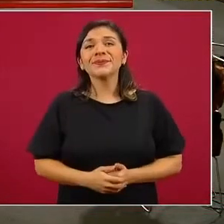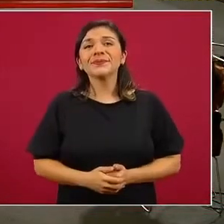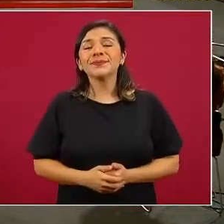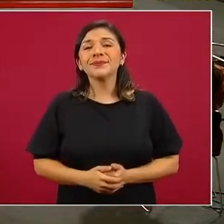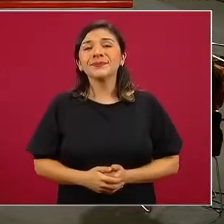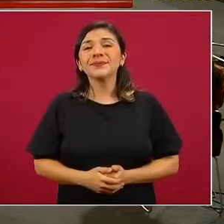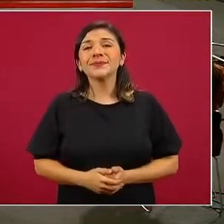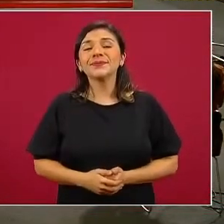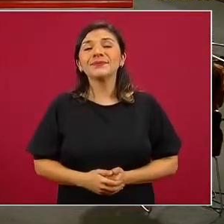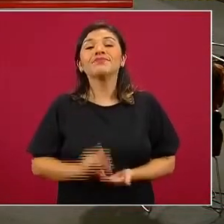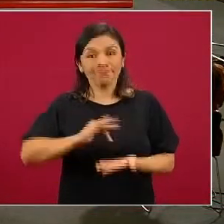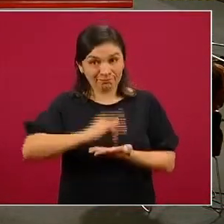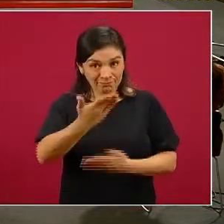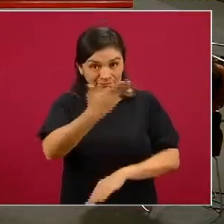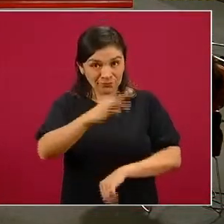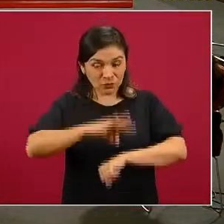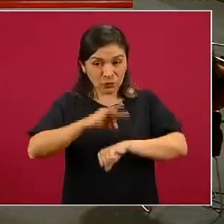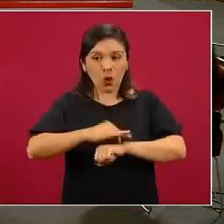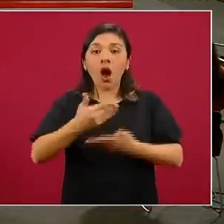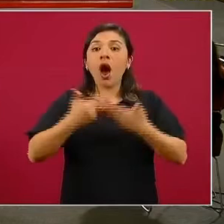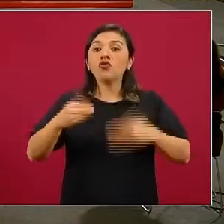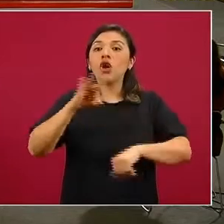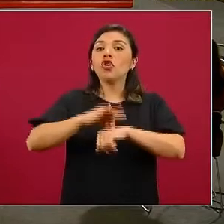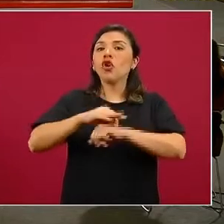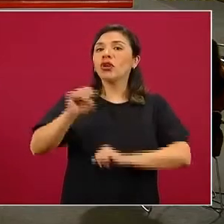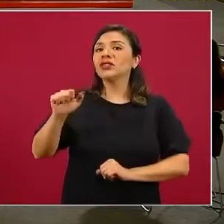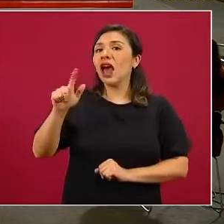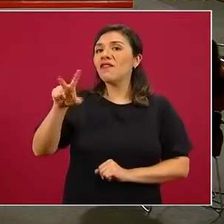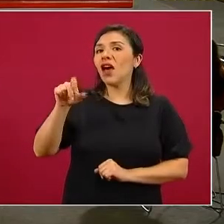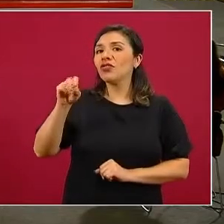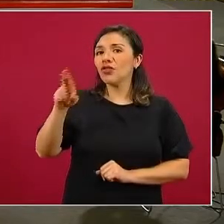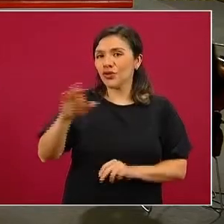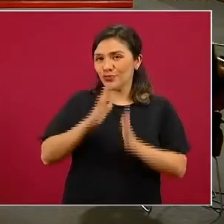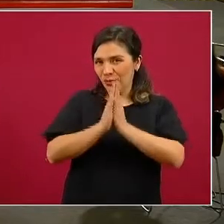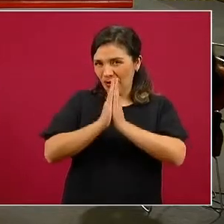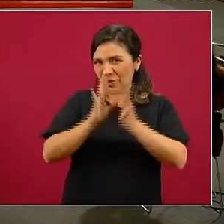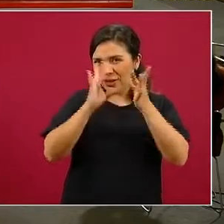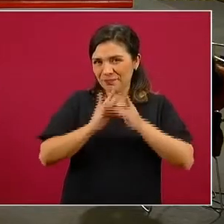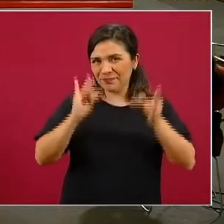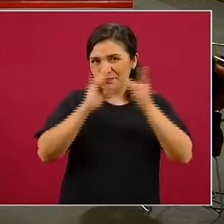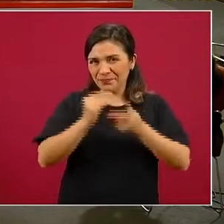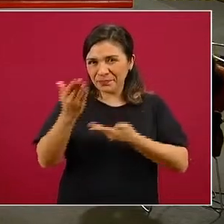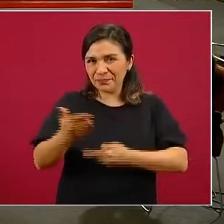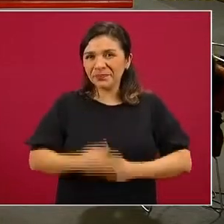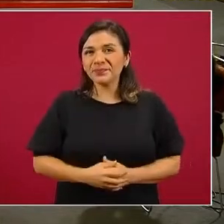doctor Alomía. Doctor Salvador Aburto, si es tan amable de compartirnos.